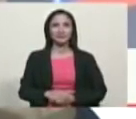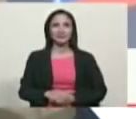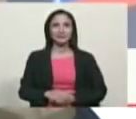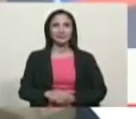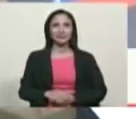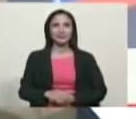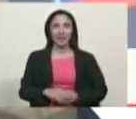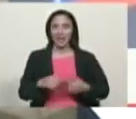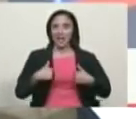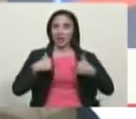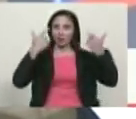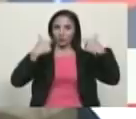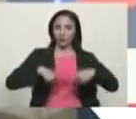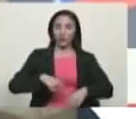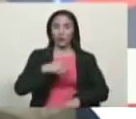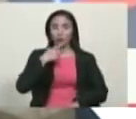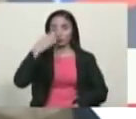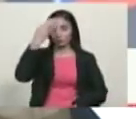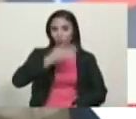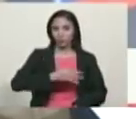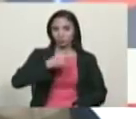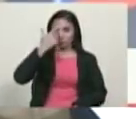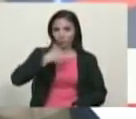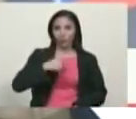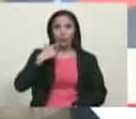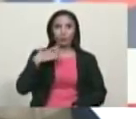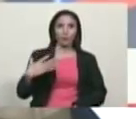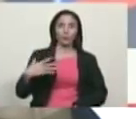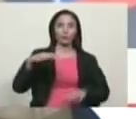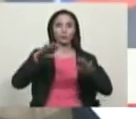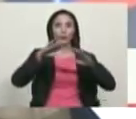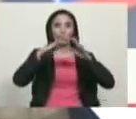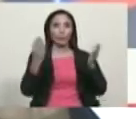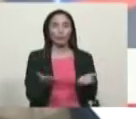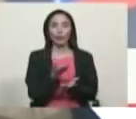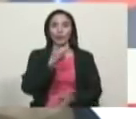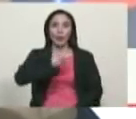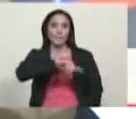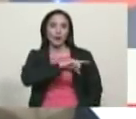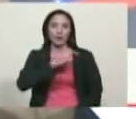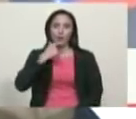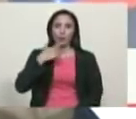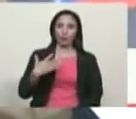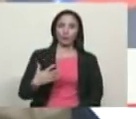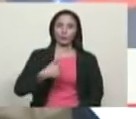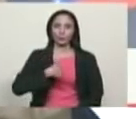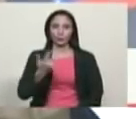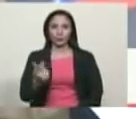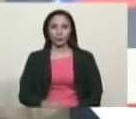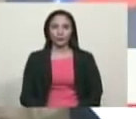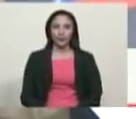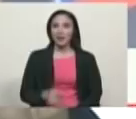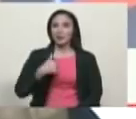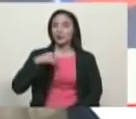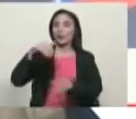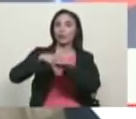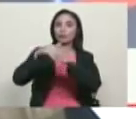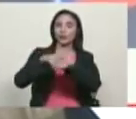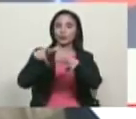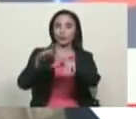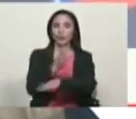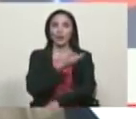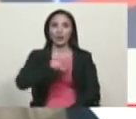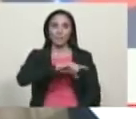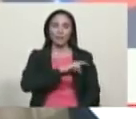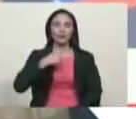Soy el más famoso de España. Creo que si me lanzo a las elecciones, gano.